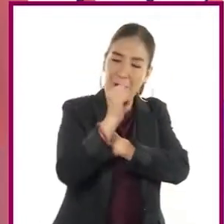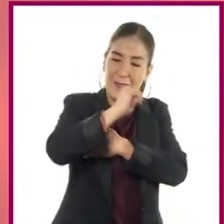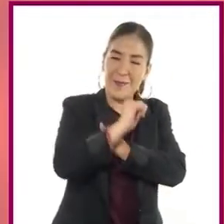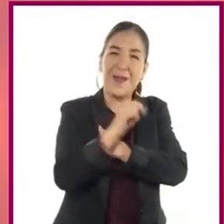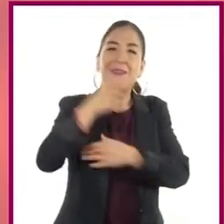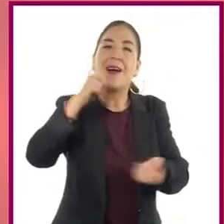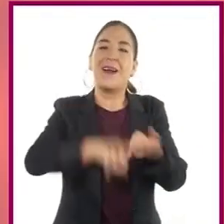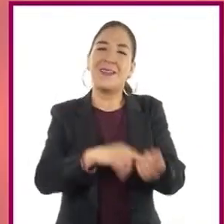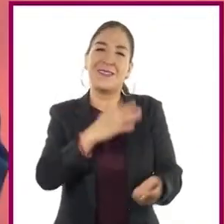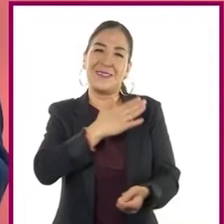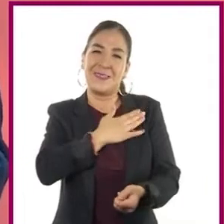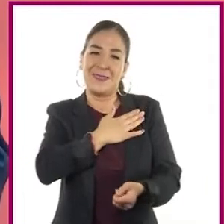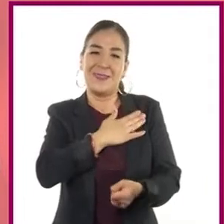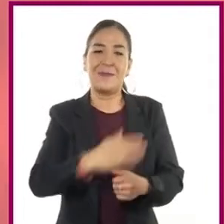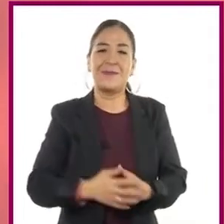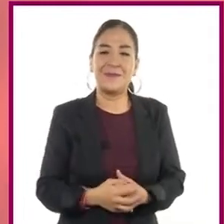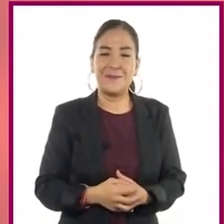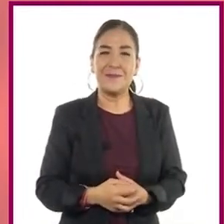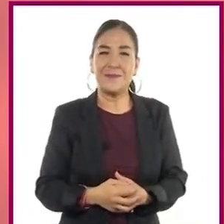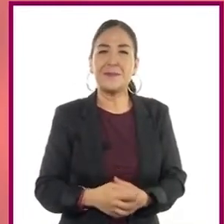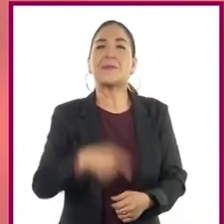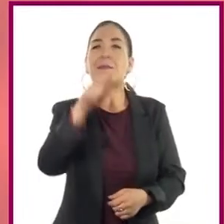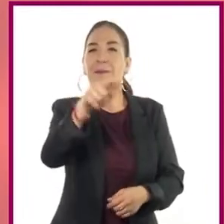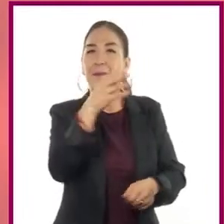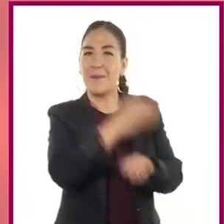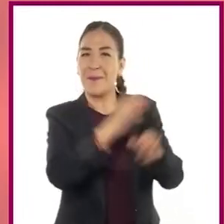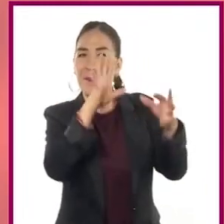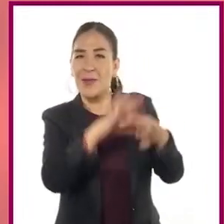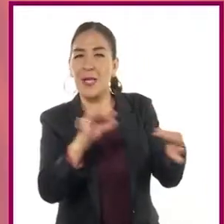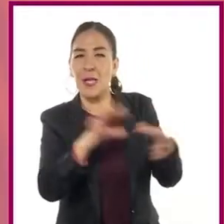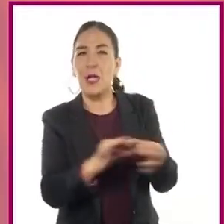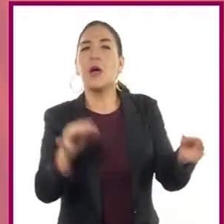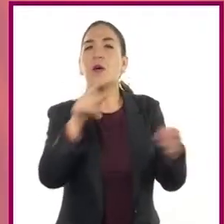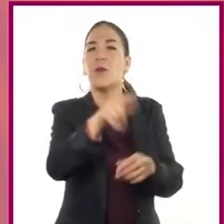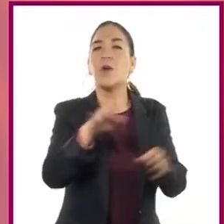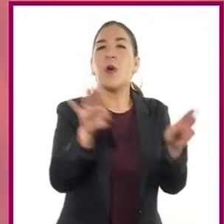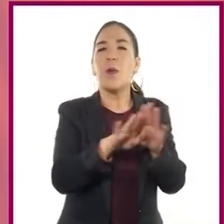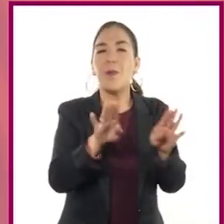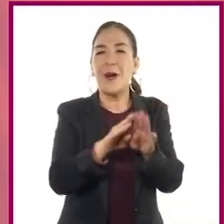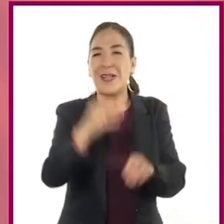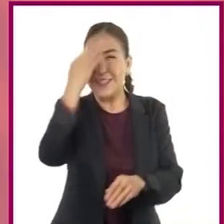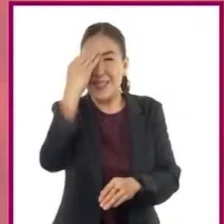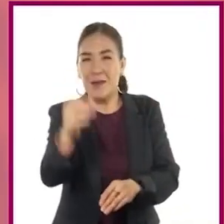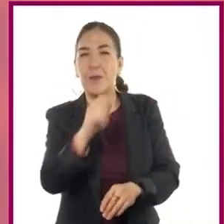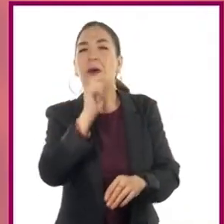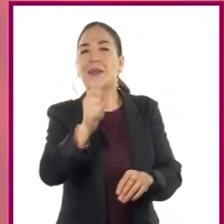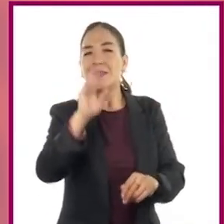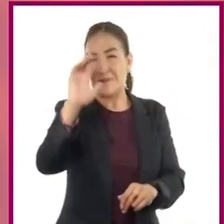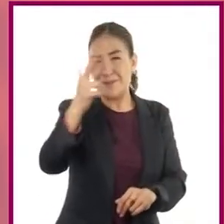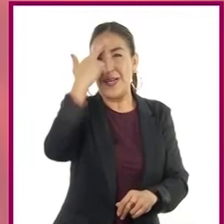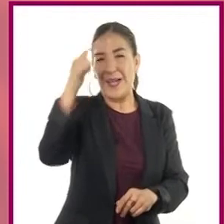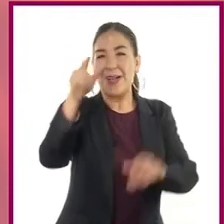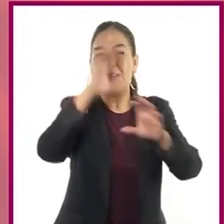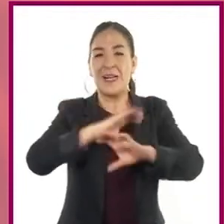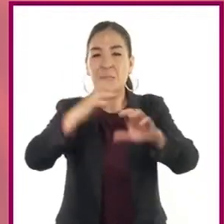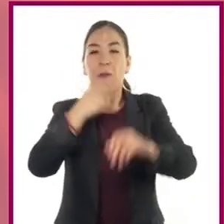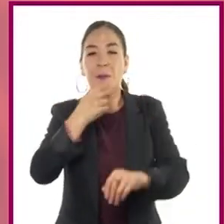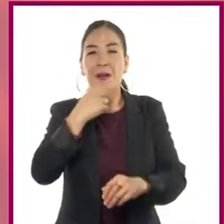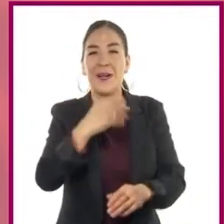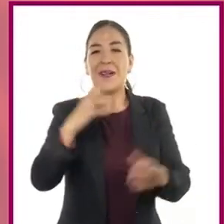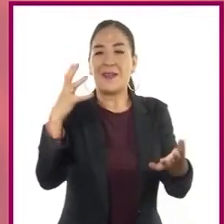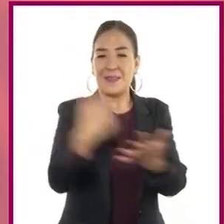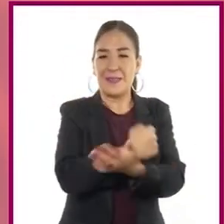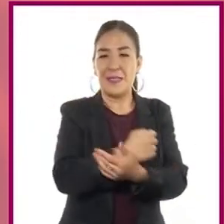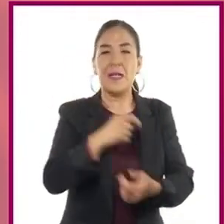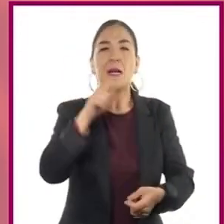nuestro cofre. Con lo que mencionaste sobre los momentos, recordé una canción del músico y ganador del